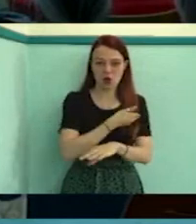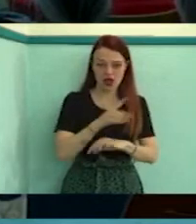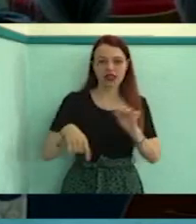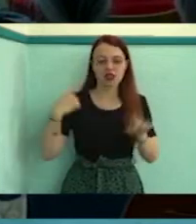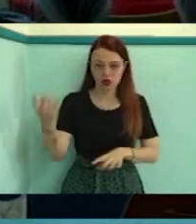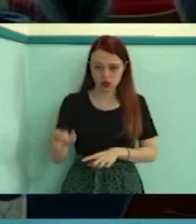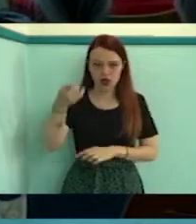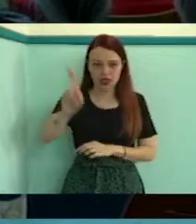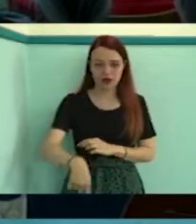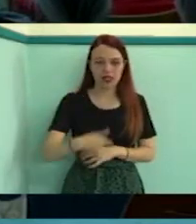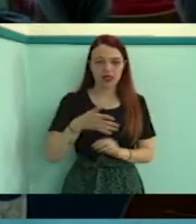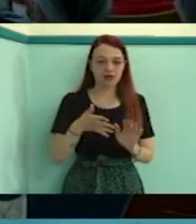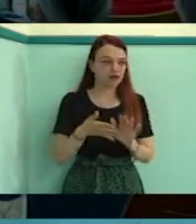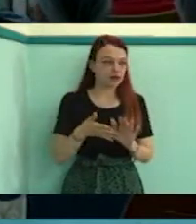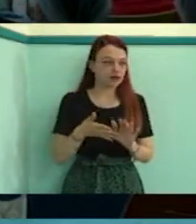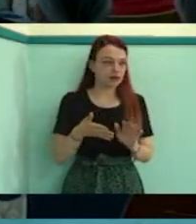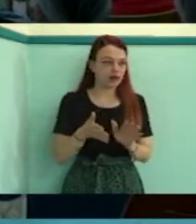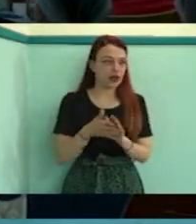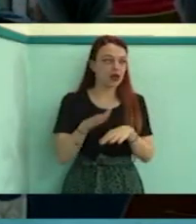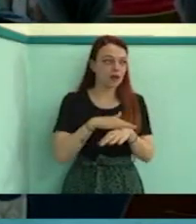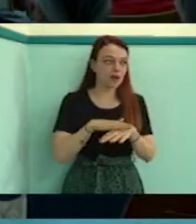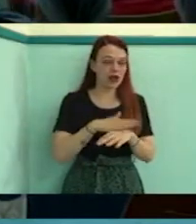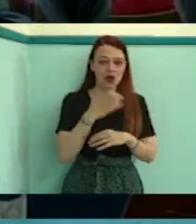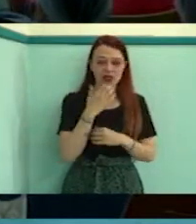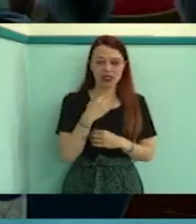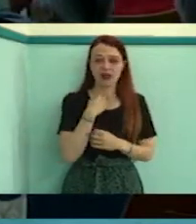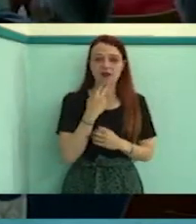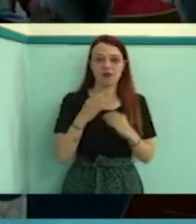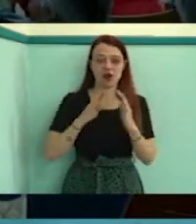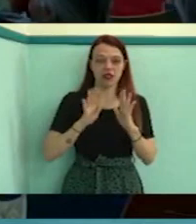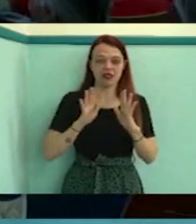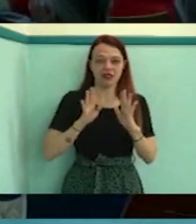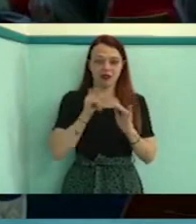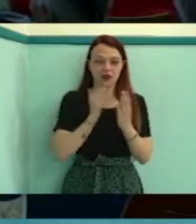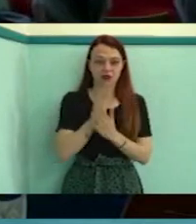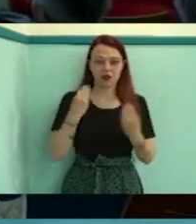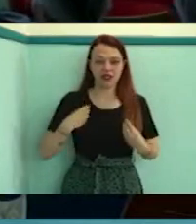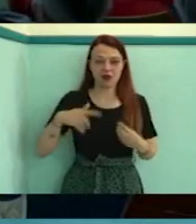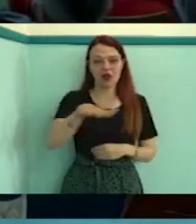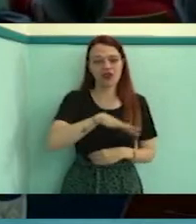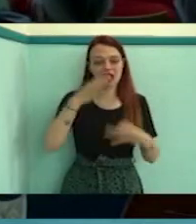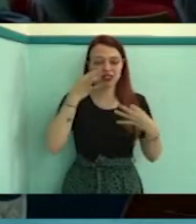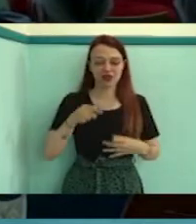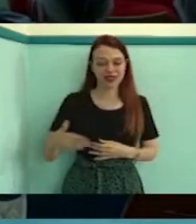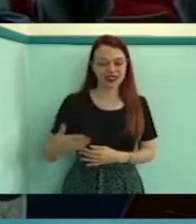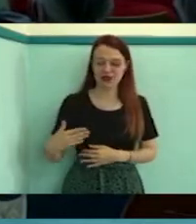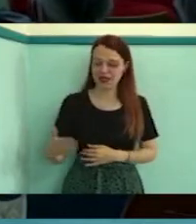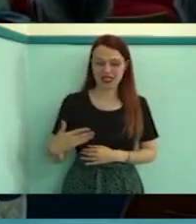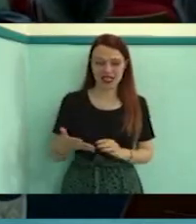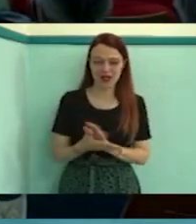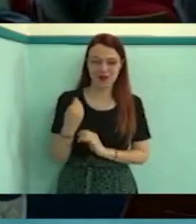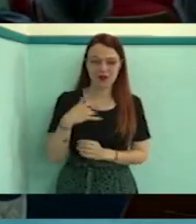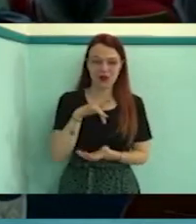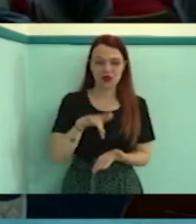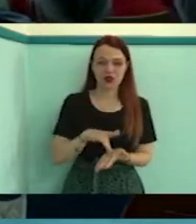llevo desde Perdona si me tiem un poco la voz pero me pasa lo mismo cariño estamos en espacio seguro aquí no pasa nada llevo con con